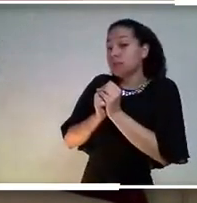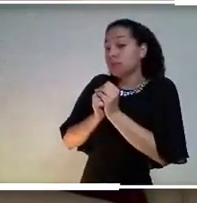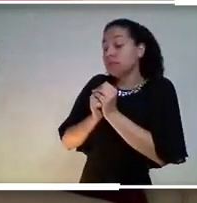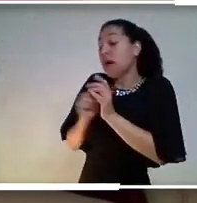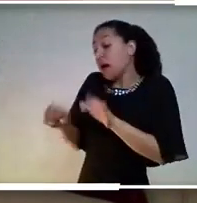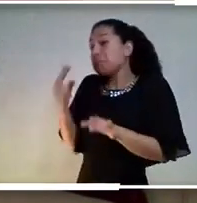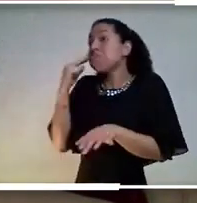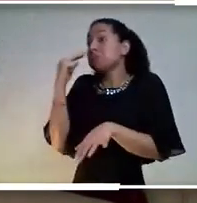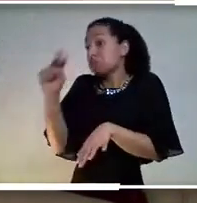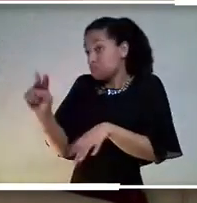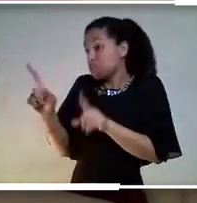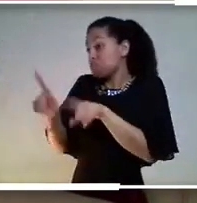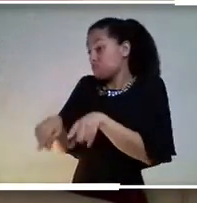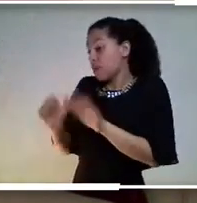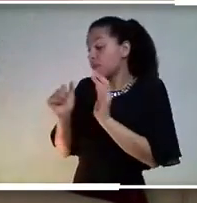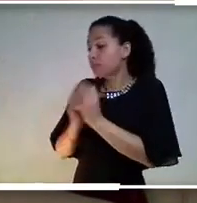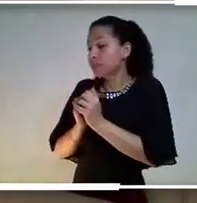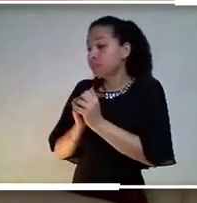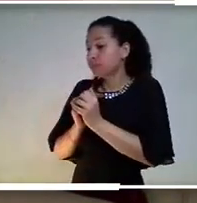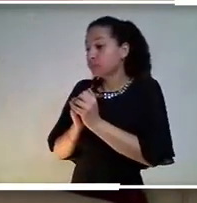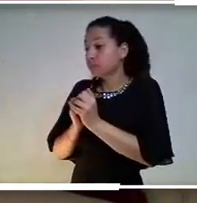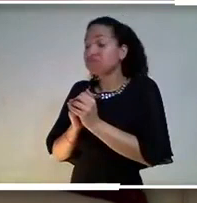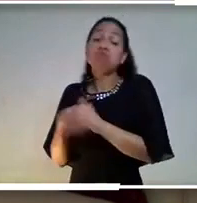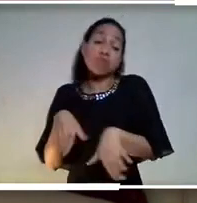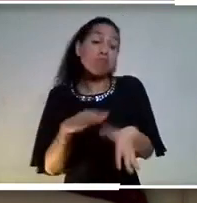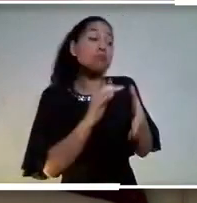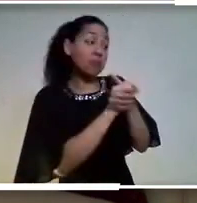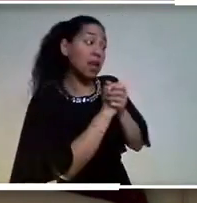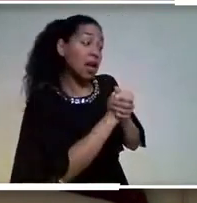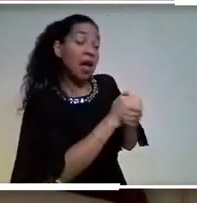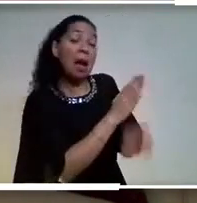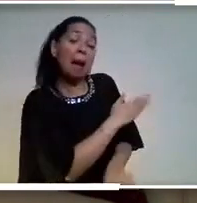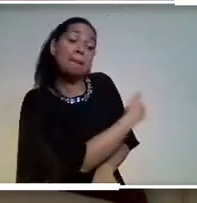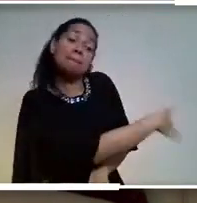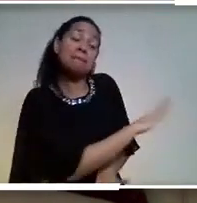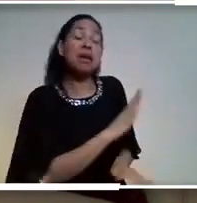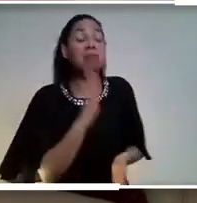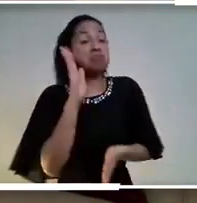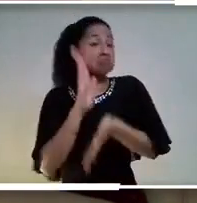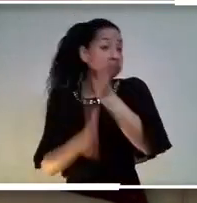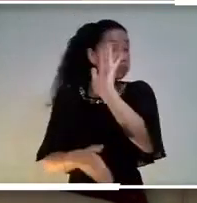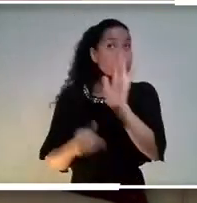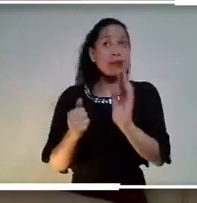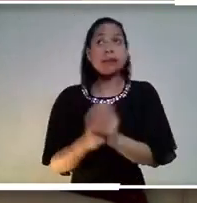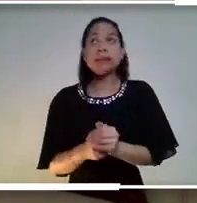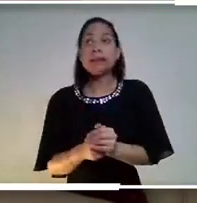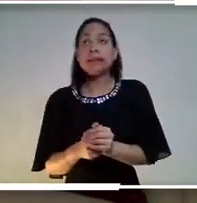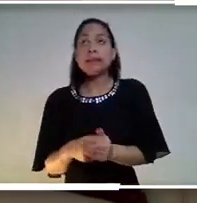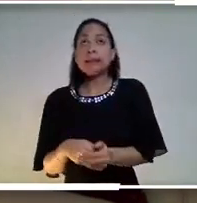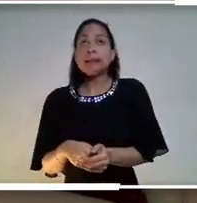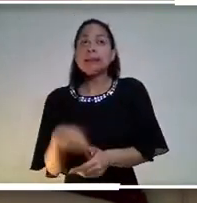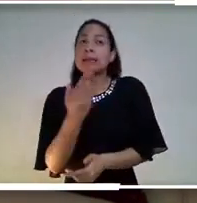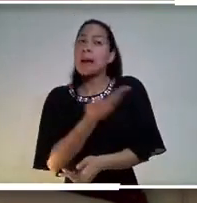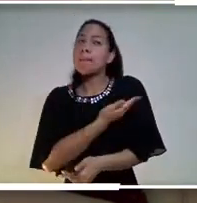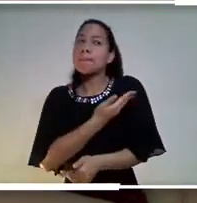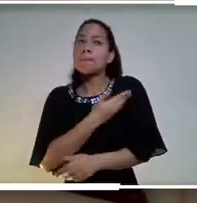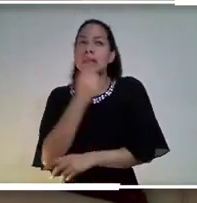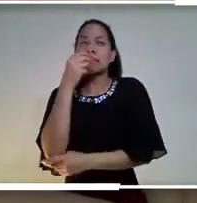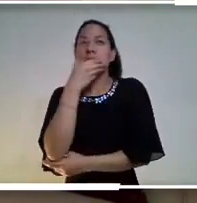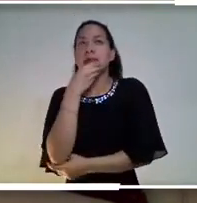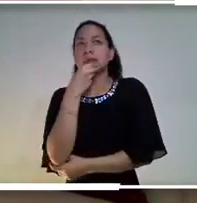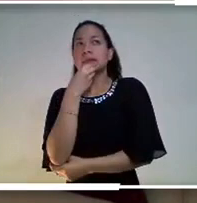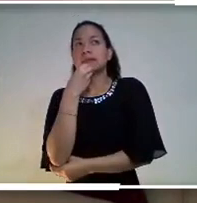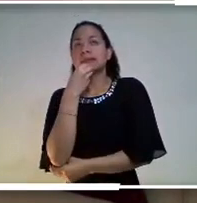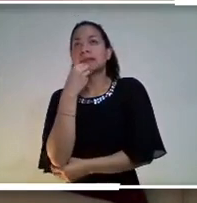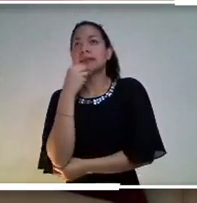después que su visitante se despidió ha sido al reino él quedó pensando acerca de esta conversación por supuesto ya sabía que